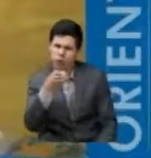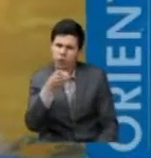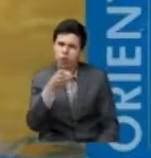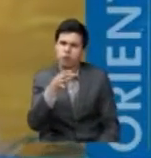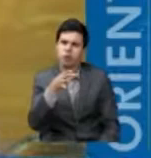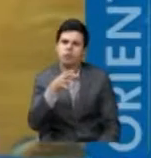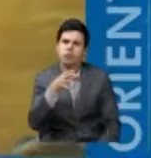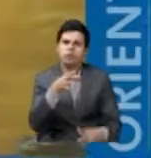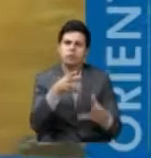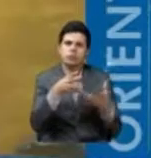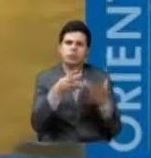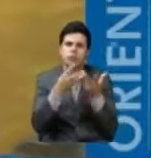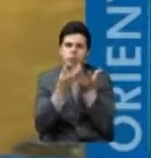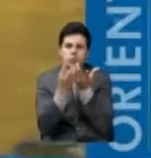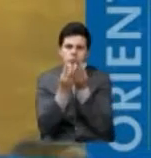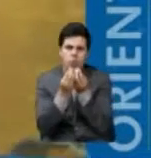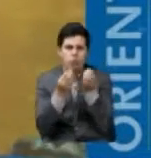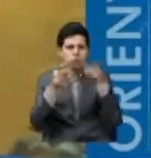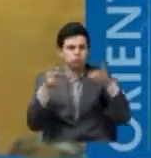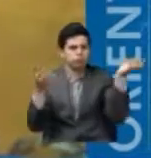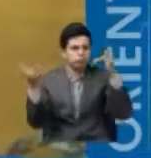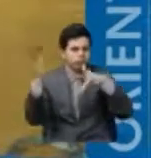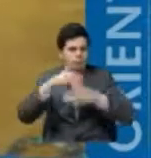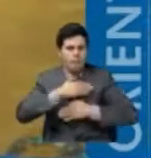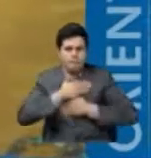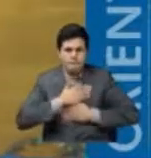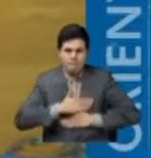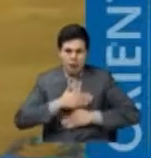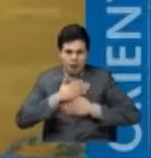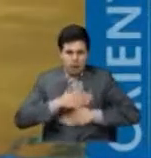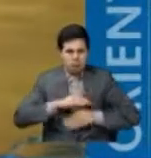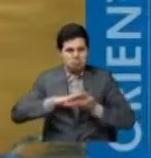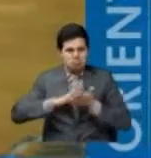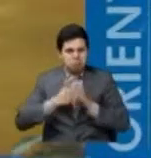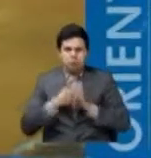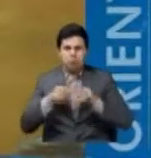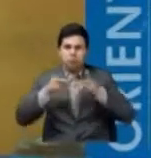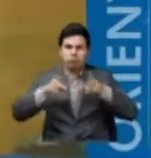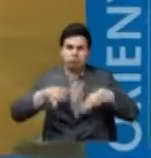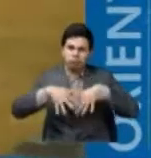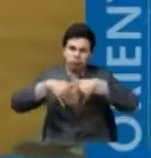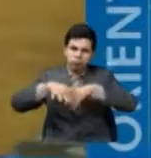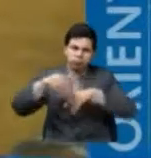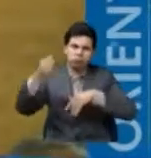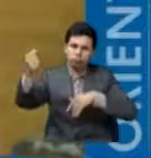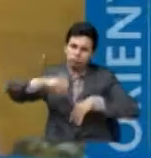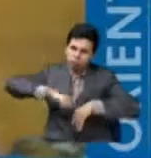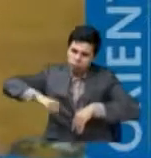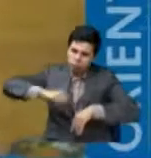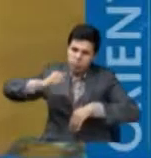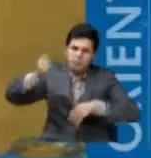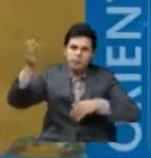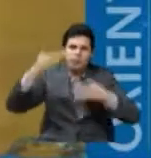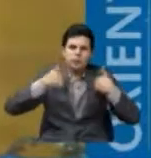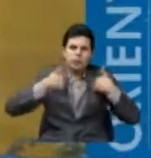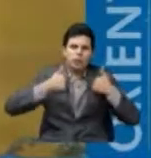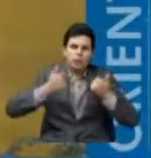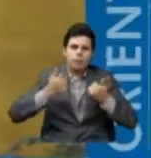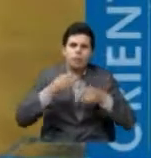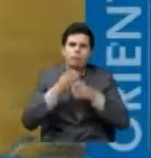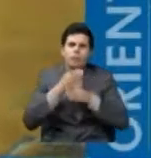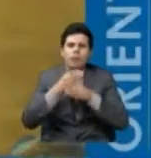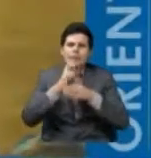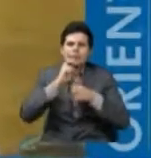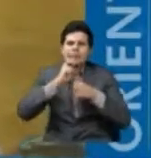una protesta pacífica para reclamar el derecho a la salud, porque teníamos bastantes inconvenientes